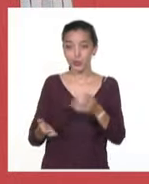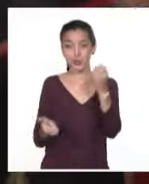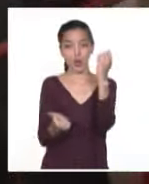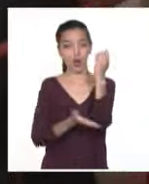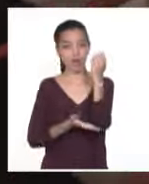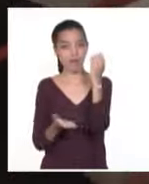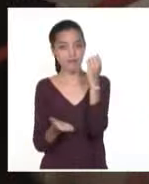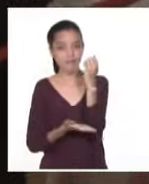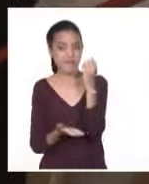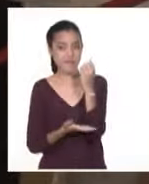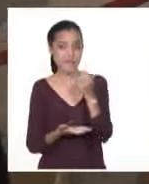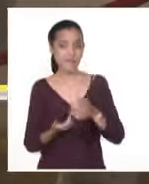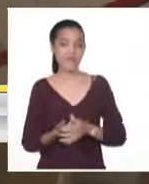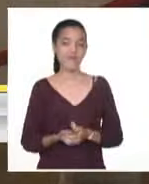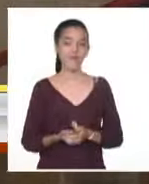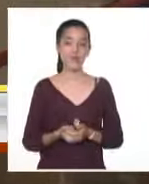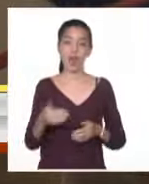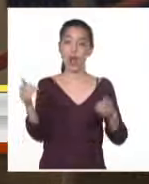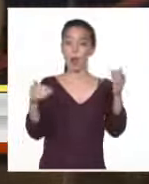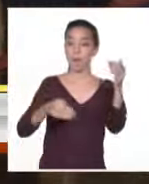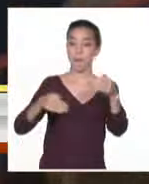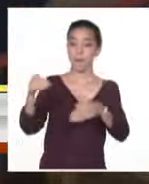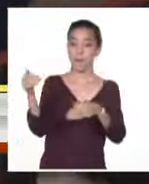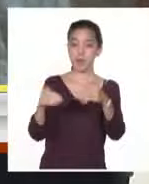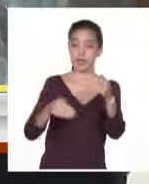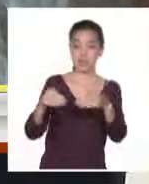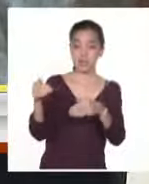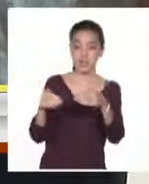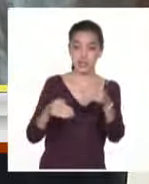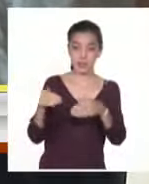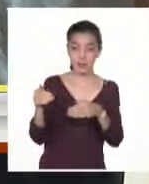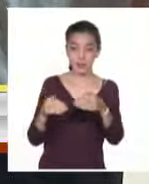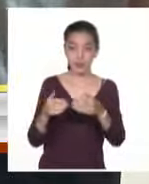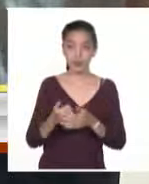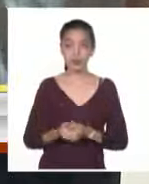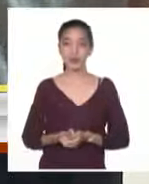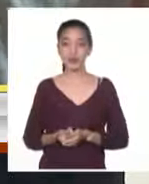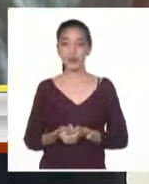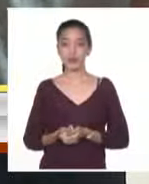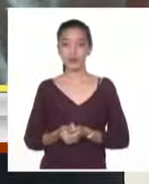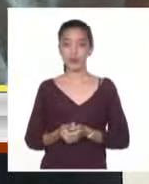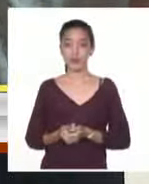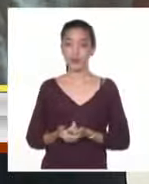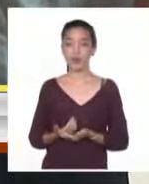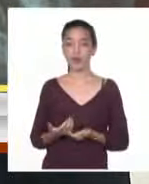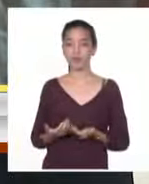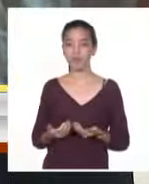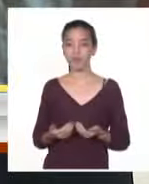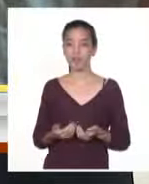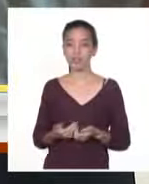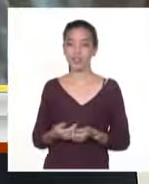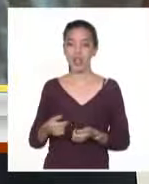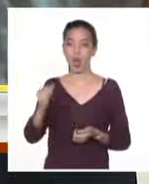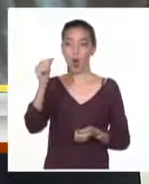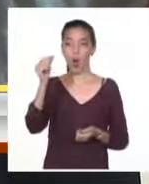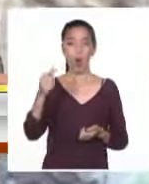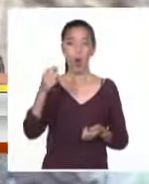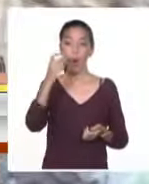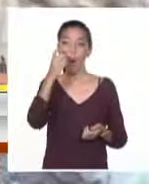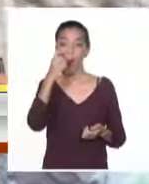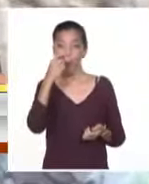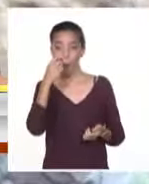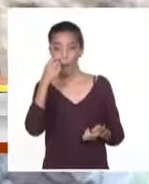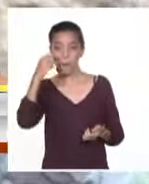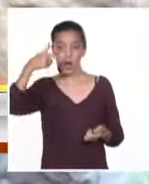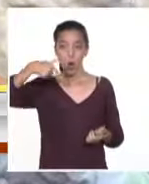la presencia del miembro del secretariado del Comité Central del Partido y jefe de su departamento agroalimentario, José Ramón Monteagudo Ruiz. Y